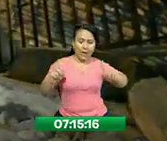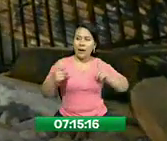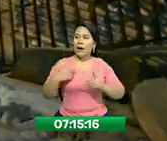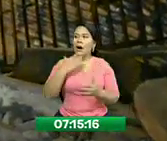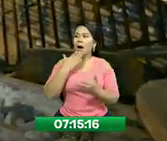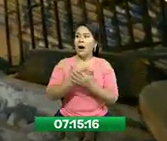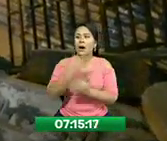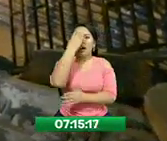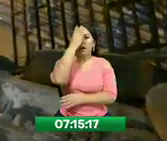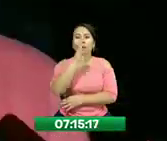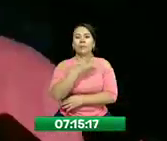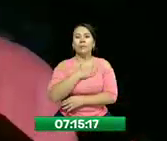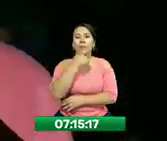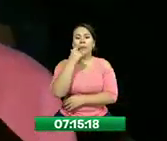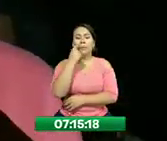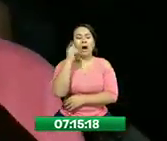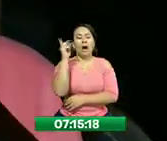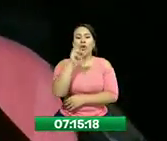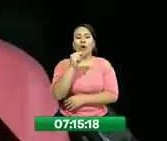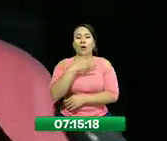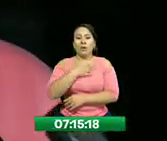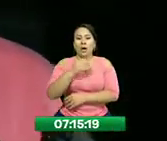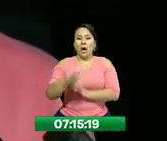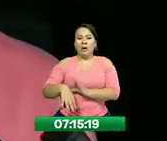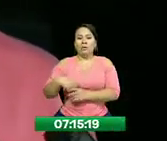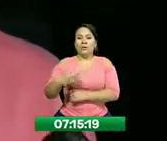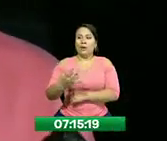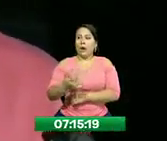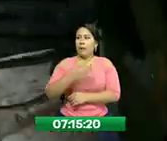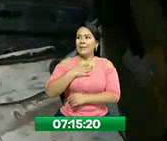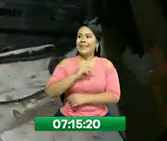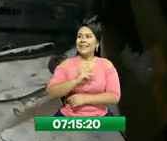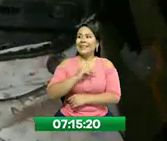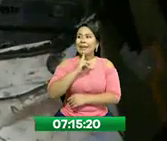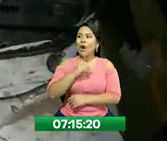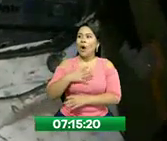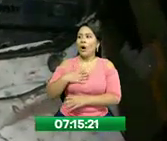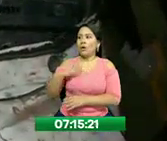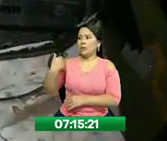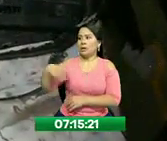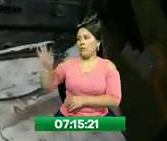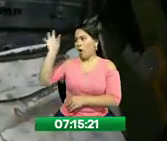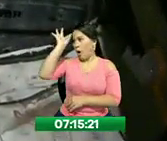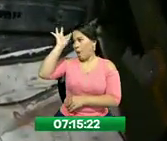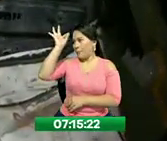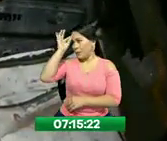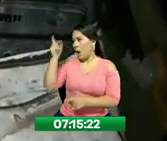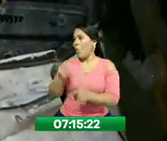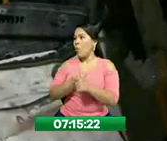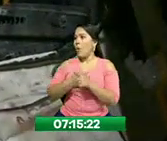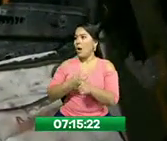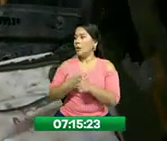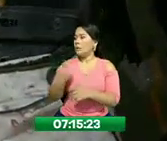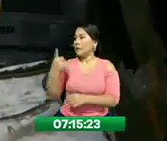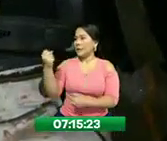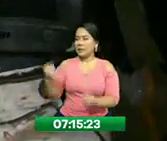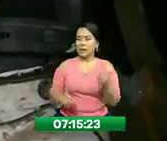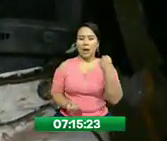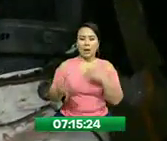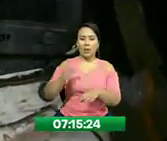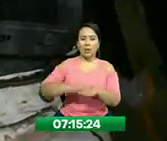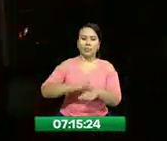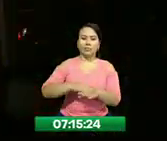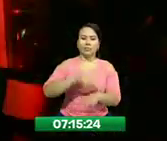padre no estaba en la parte de afuera, solamente un tío que lo tenemos en el hospital en este momento. El conductor del vehículo, identificado como